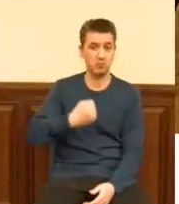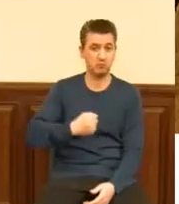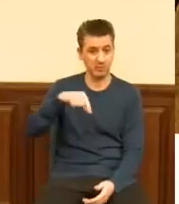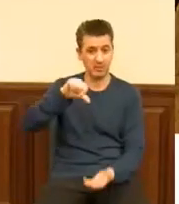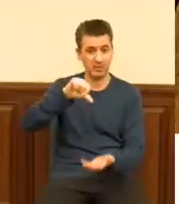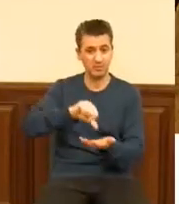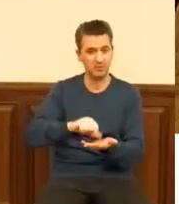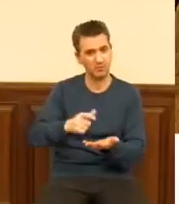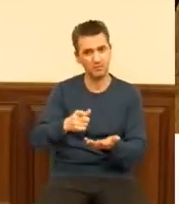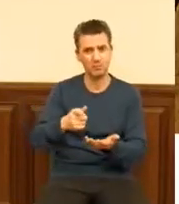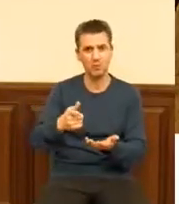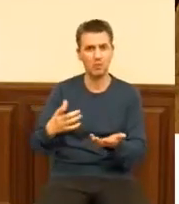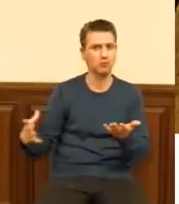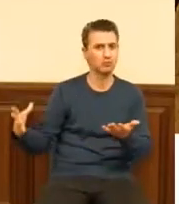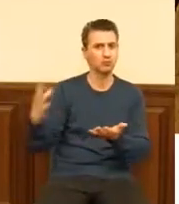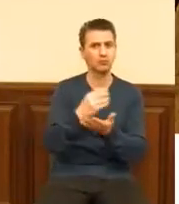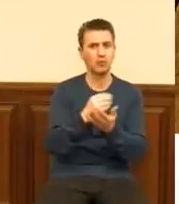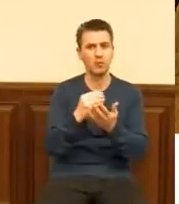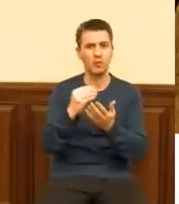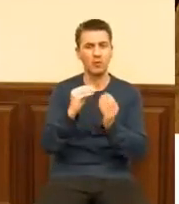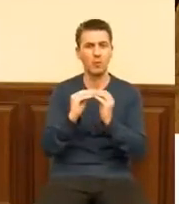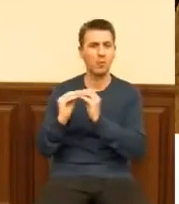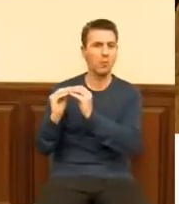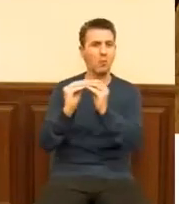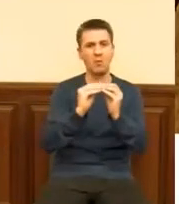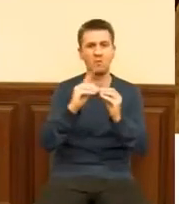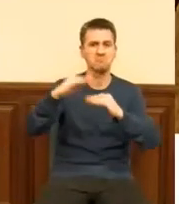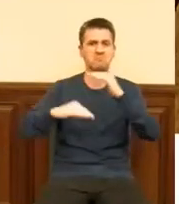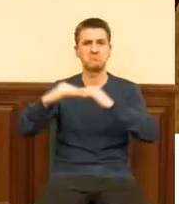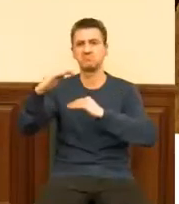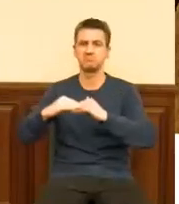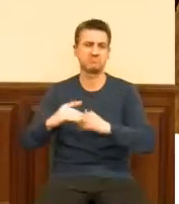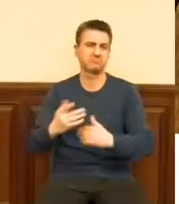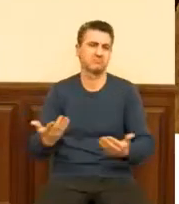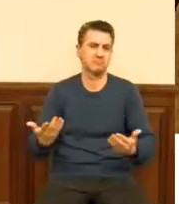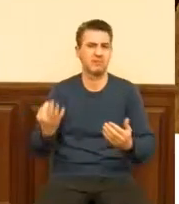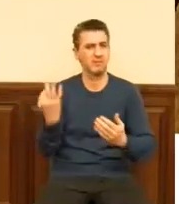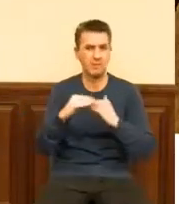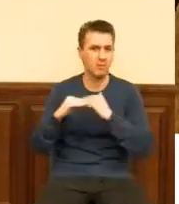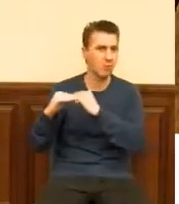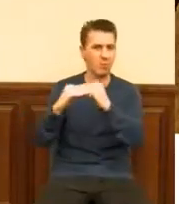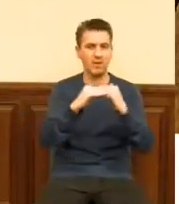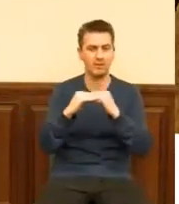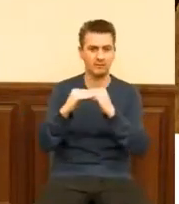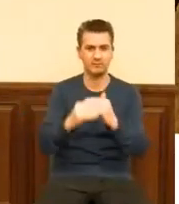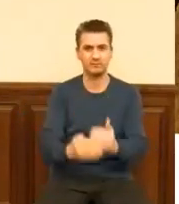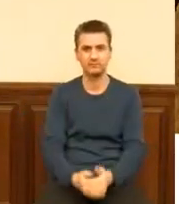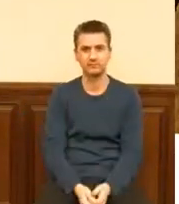mundo con el mismo rasero y que estos del Macrofestival estén aquí,